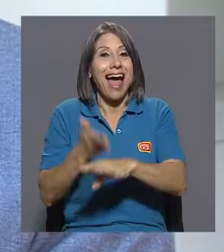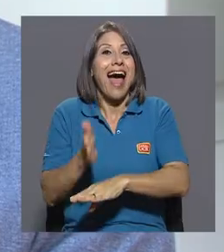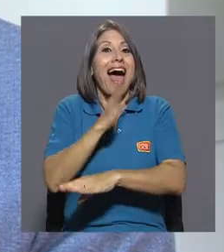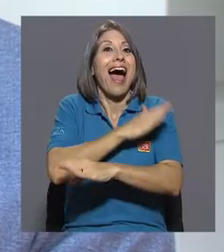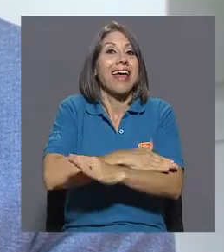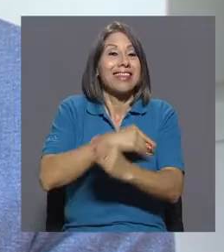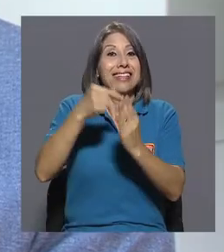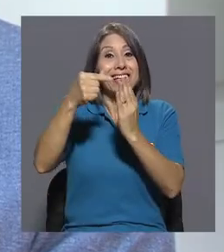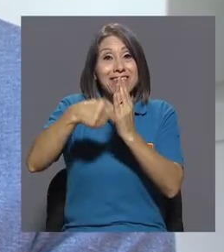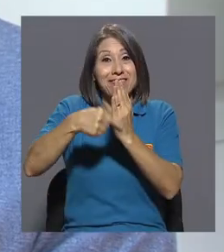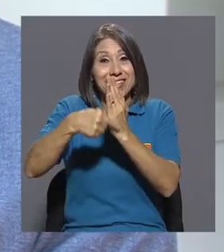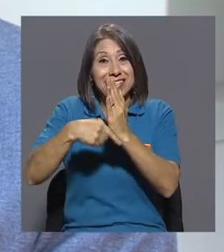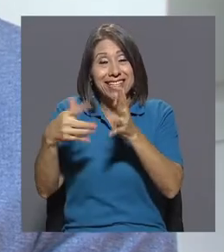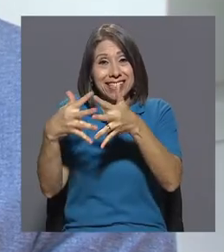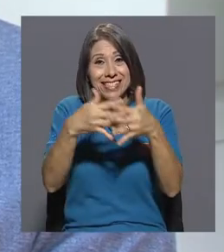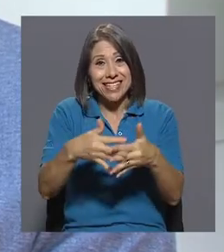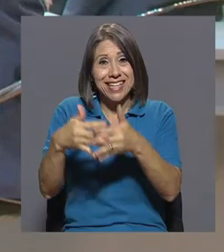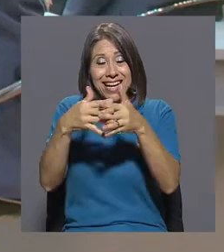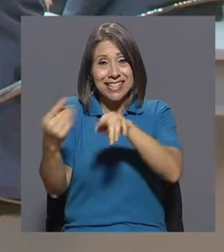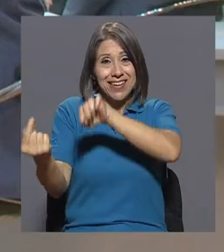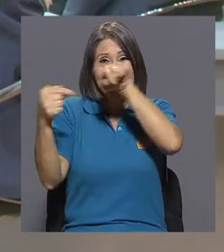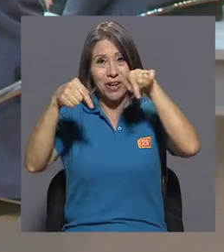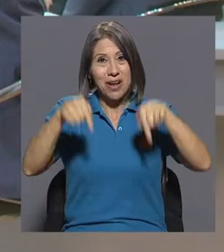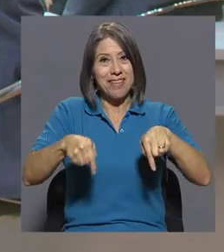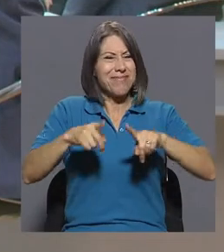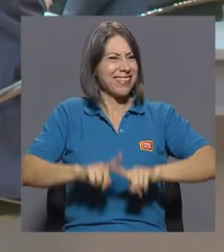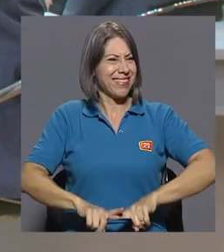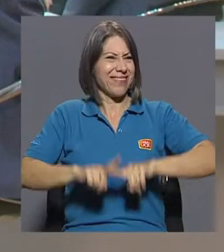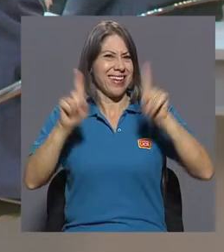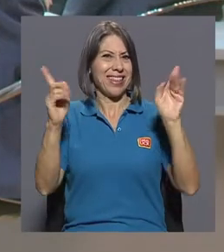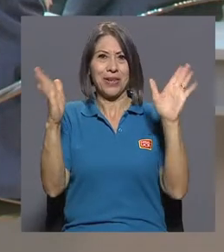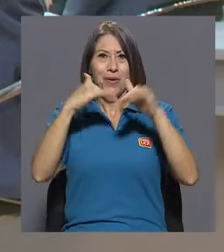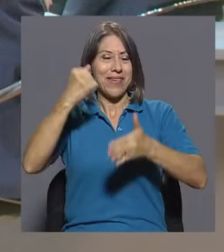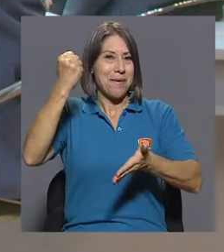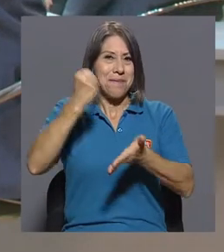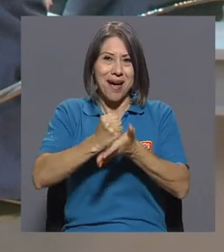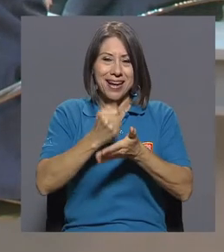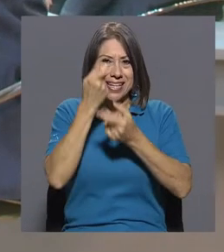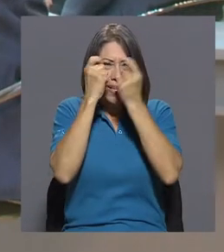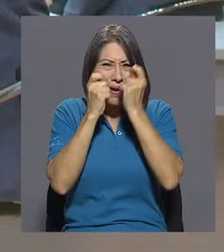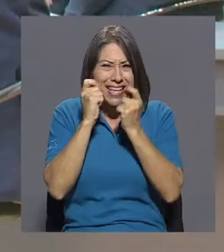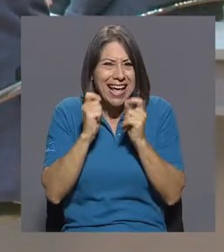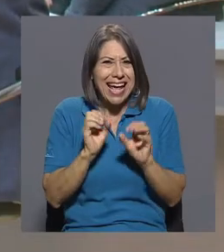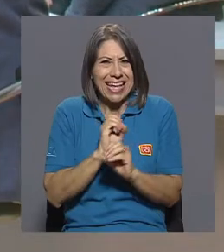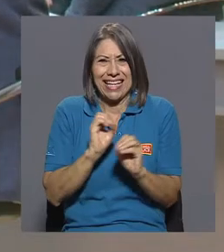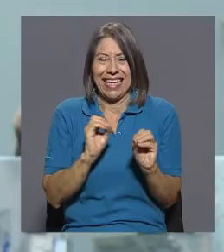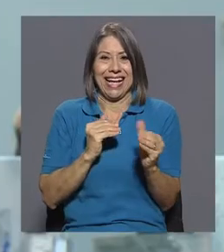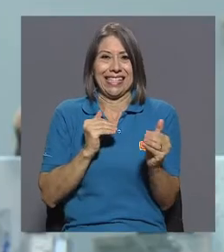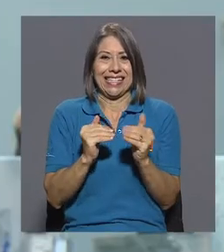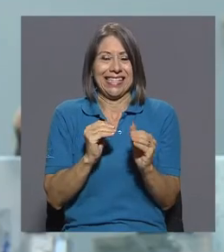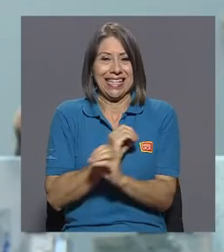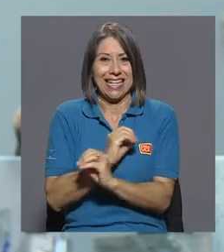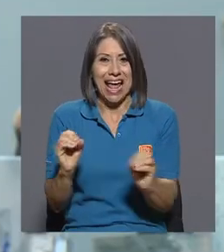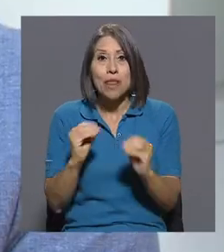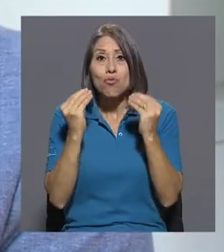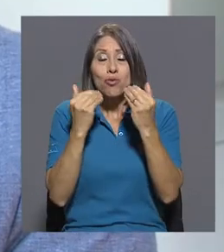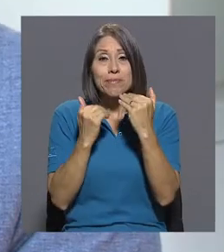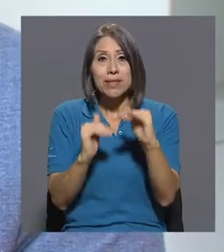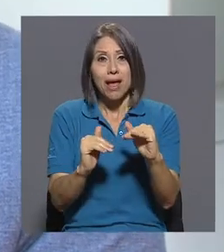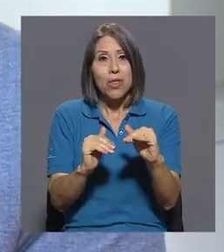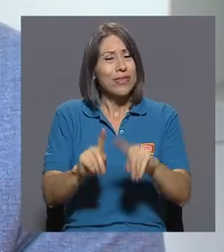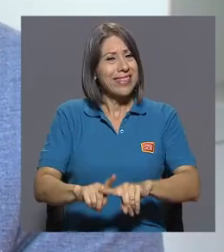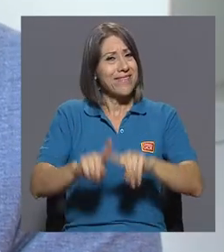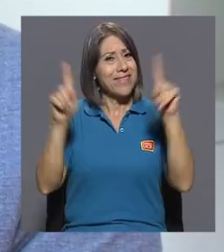aquí. Todo era otro tiempo. No había marcas de maquillaje, casi era muy limitado. Entonces sí era otro mundo y... Hasta los